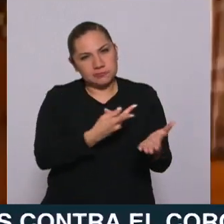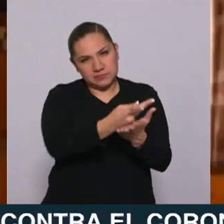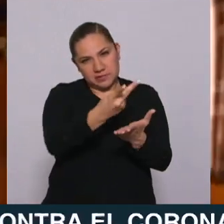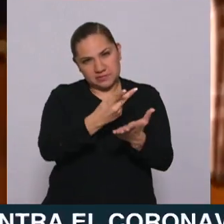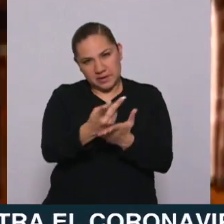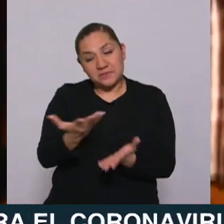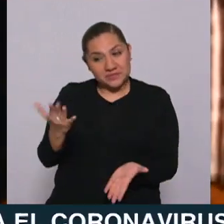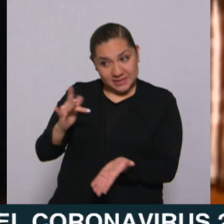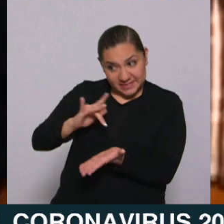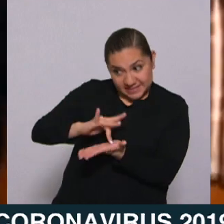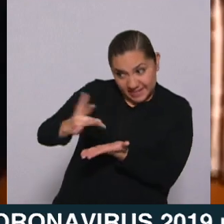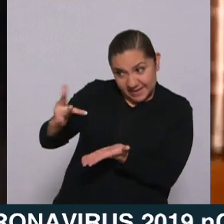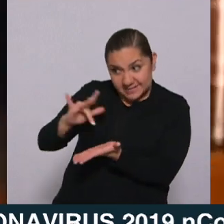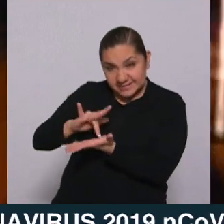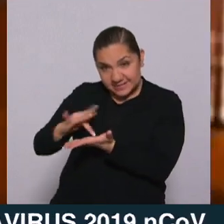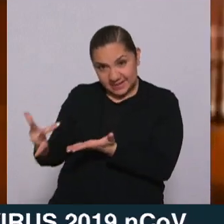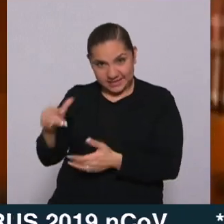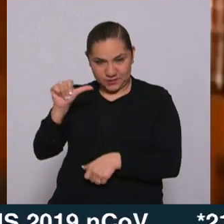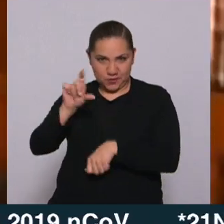por estar con nosotros esta noche.